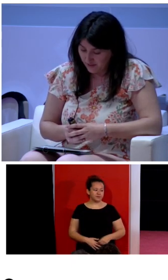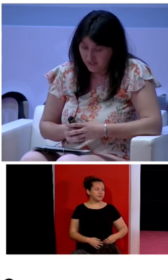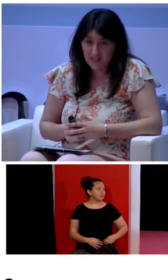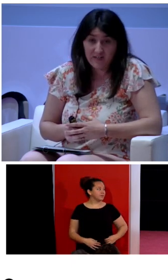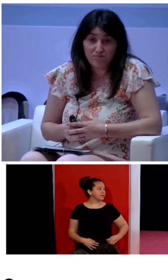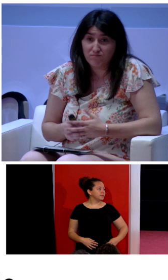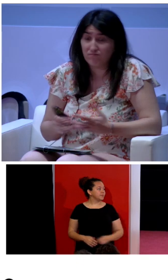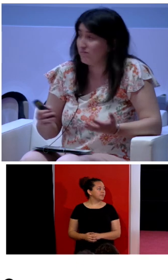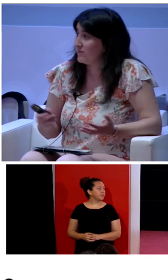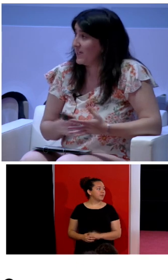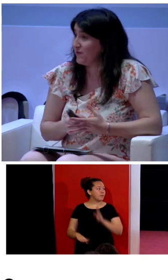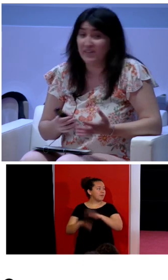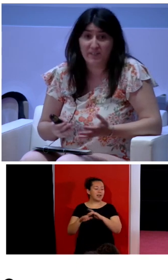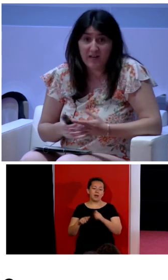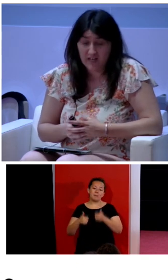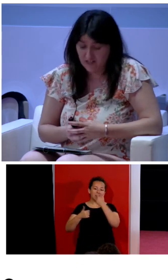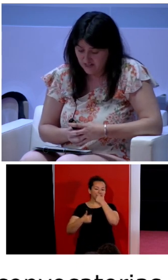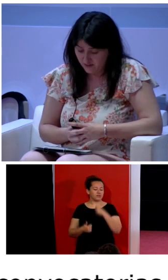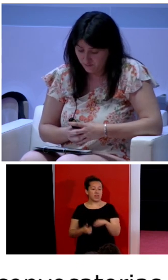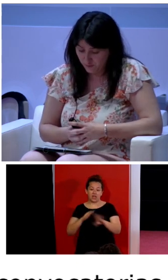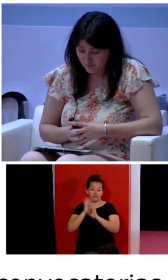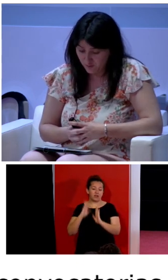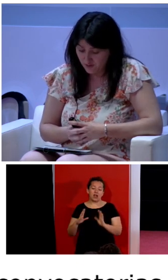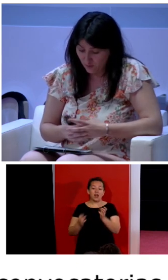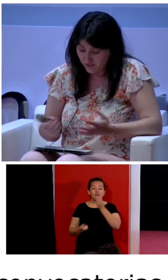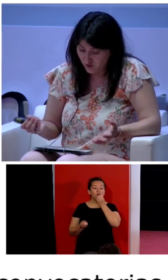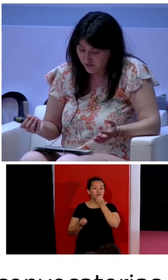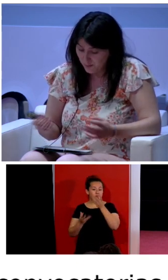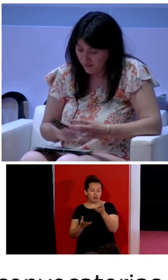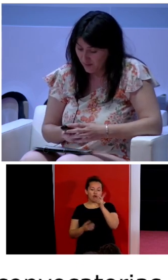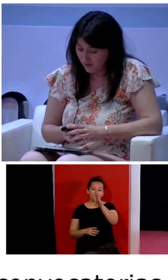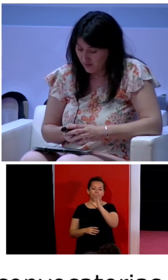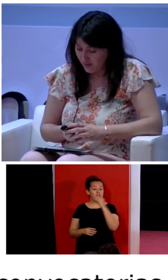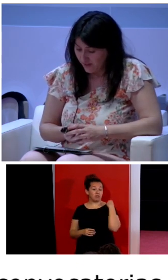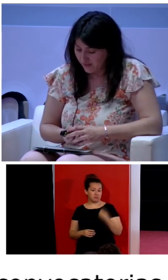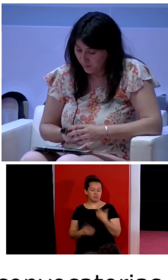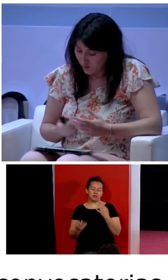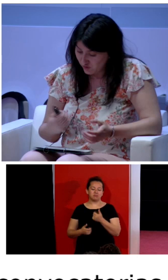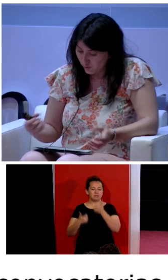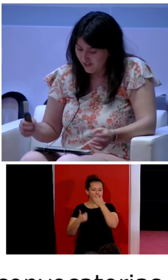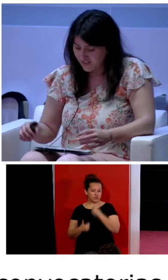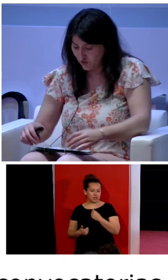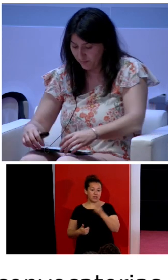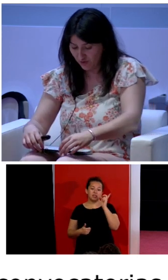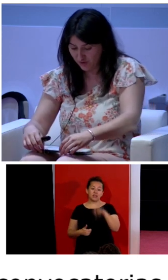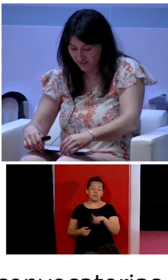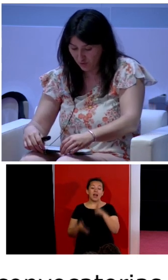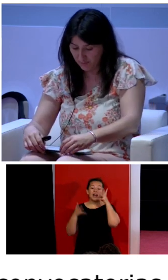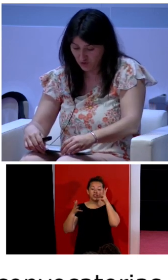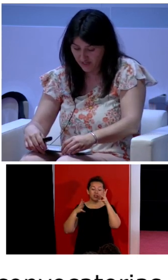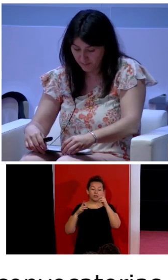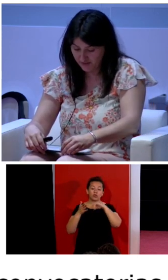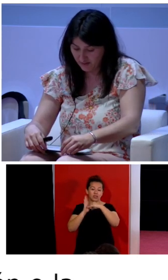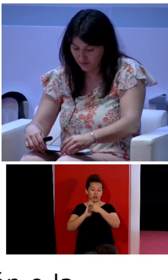Para facilitar, en definitiva, la información, la comprensión de las mismas. También contar con el asesoramiento técnico